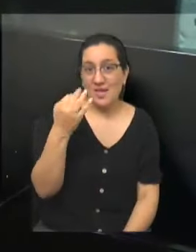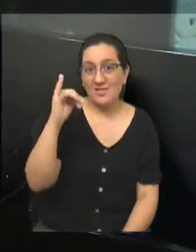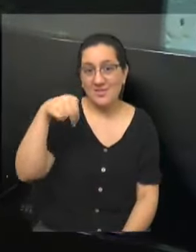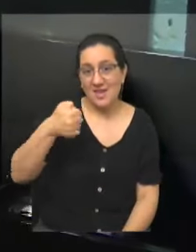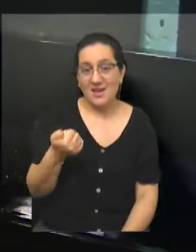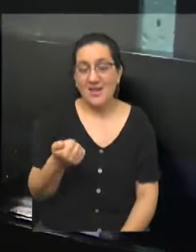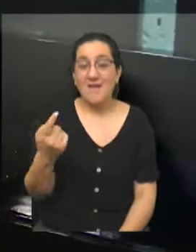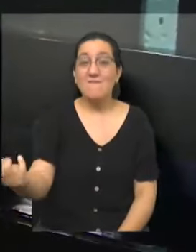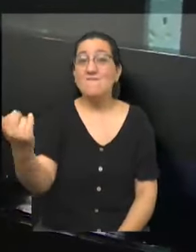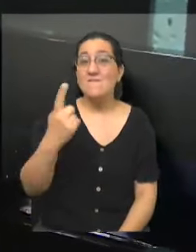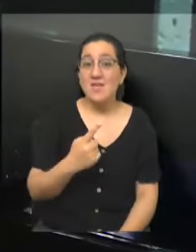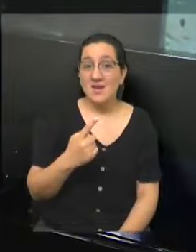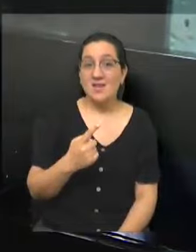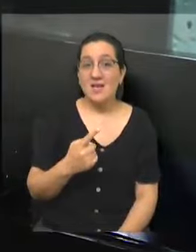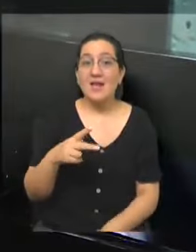a